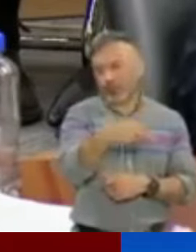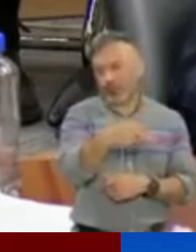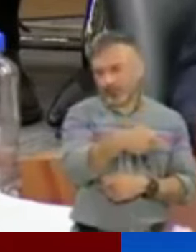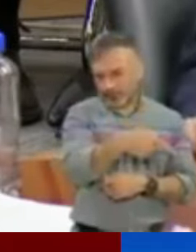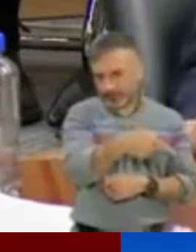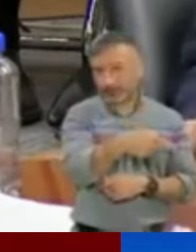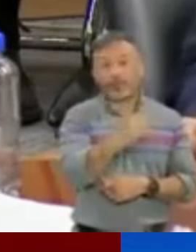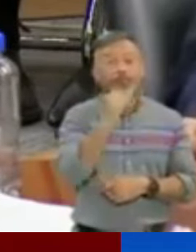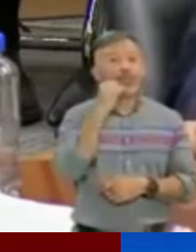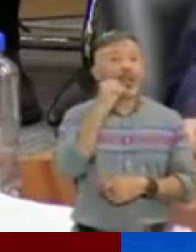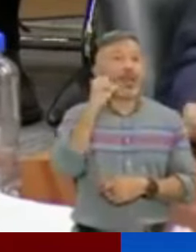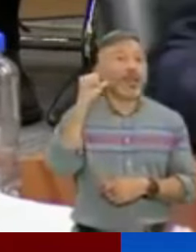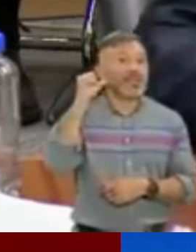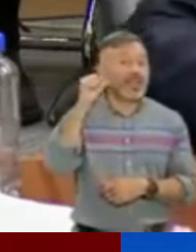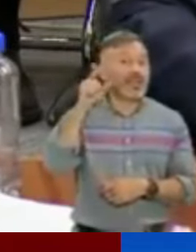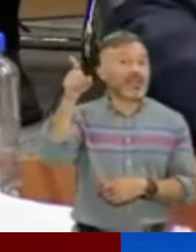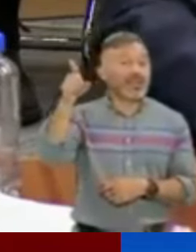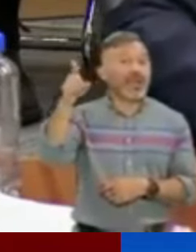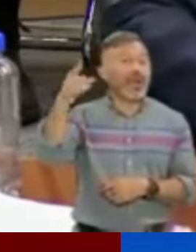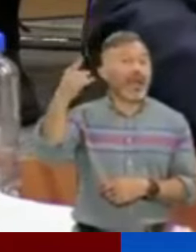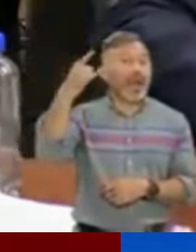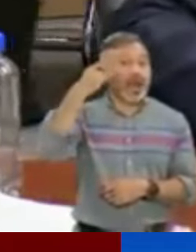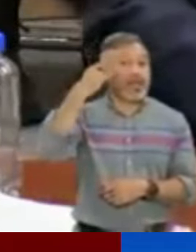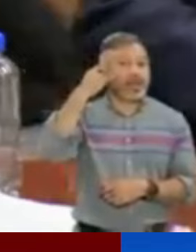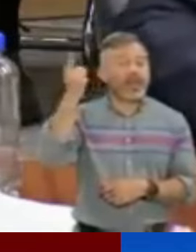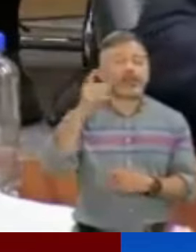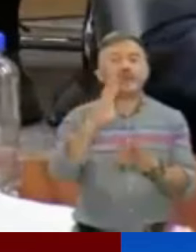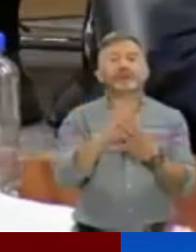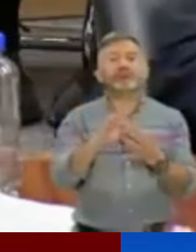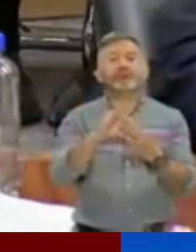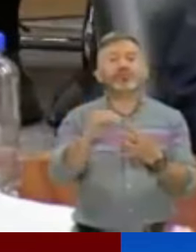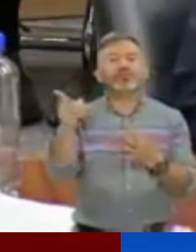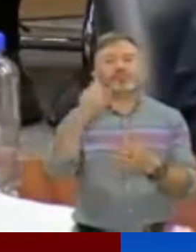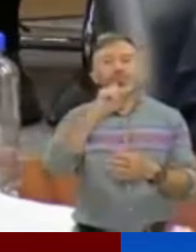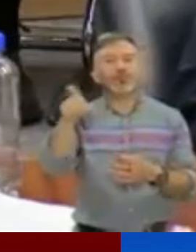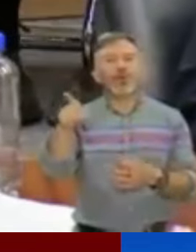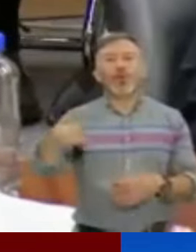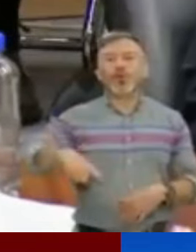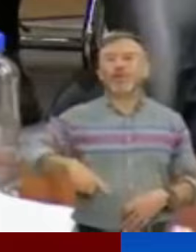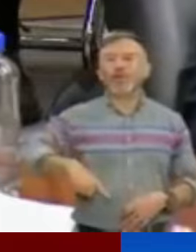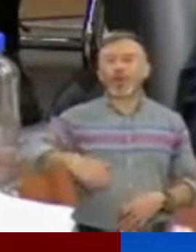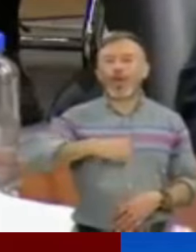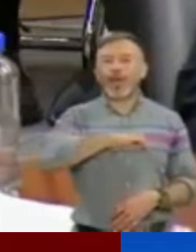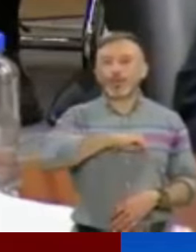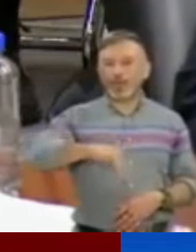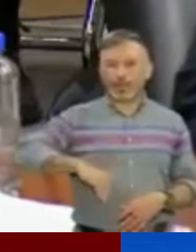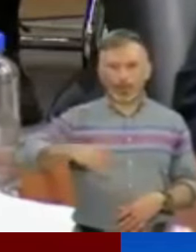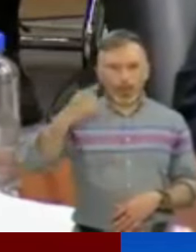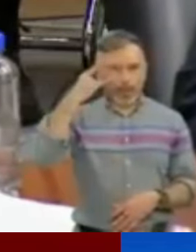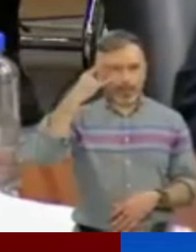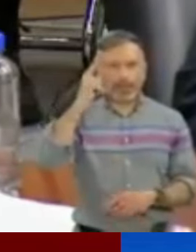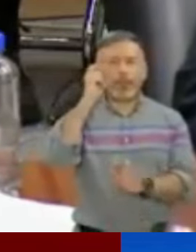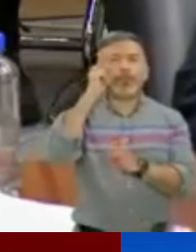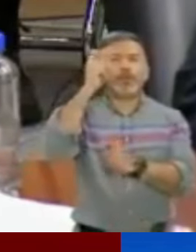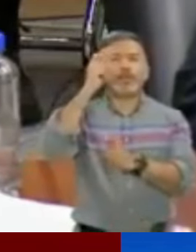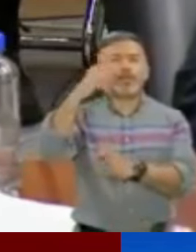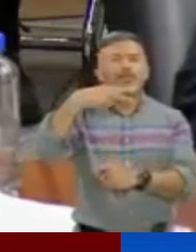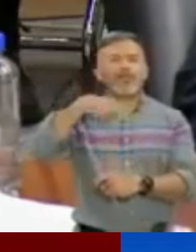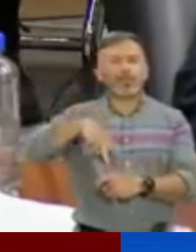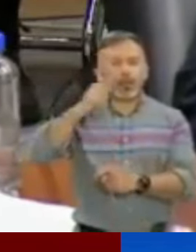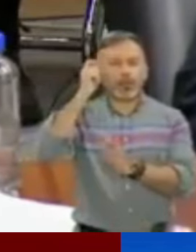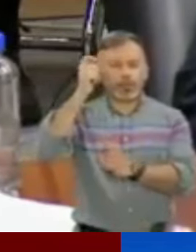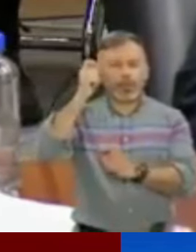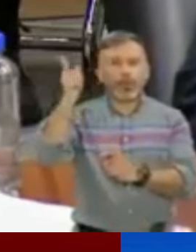esto ayer en la ciudad de Campeche, en la posada del Ayuntamiento de Campeche. Escuchemos, por favor.